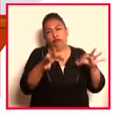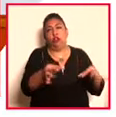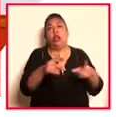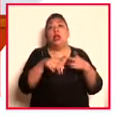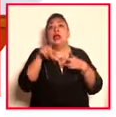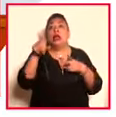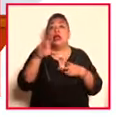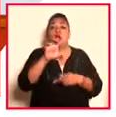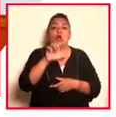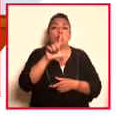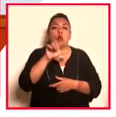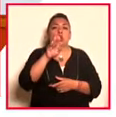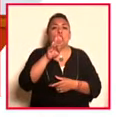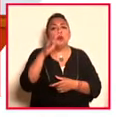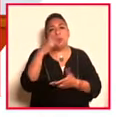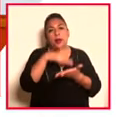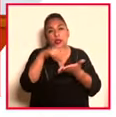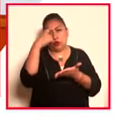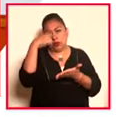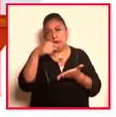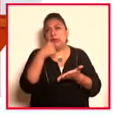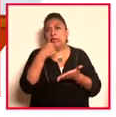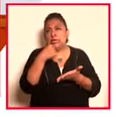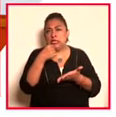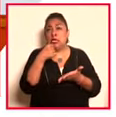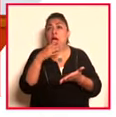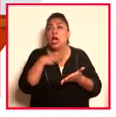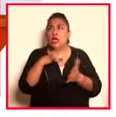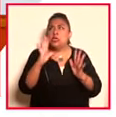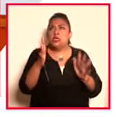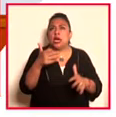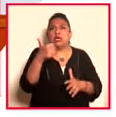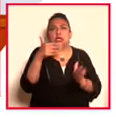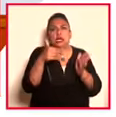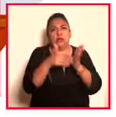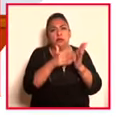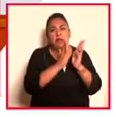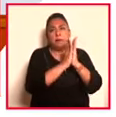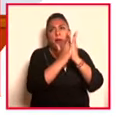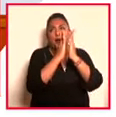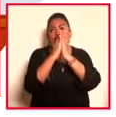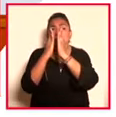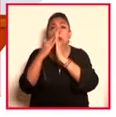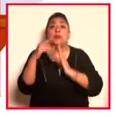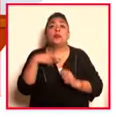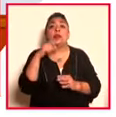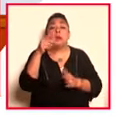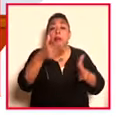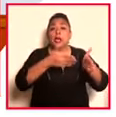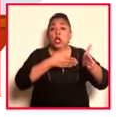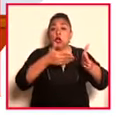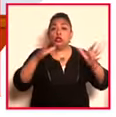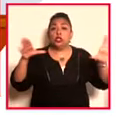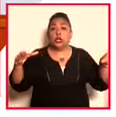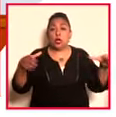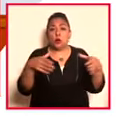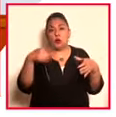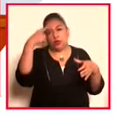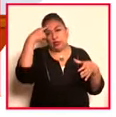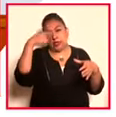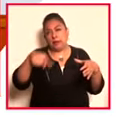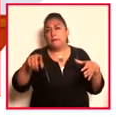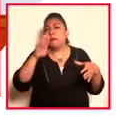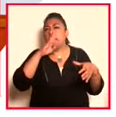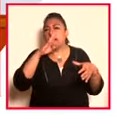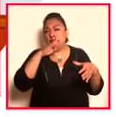club de lectura para los niños, que ya tiene 6,000 ejemplares, creó una cocina comunitaria para las mamás,